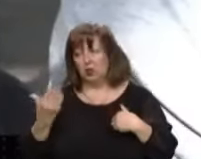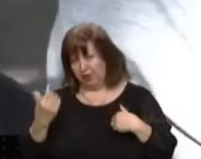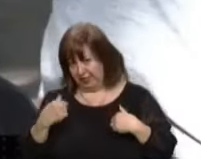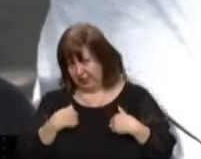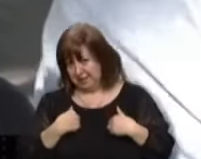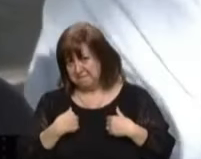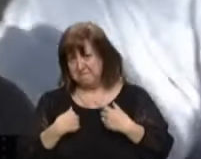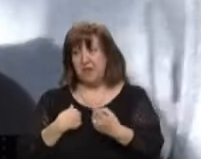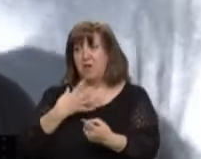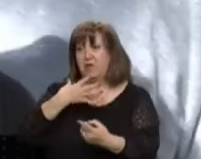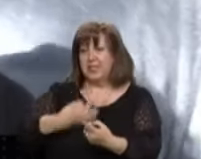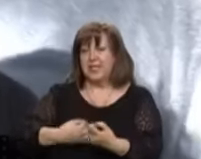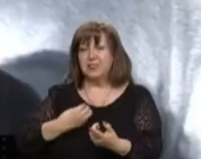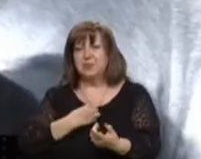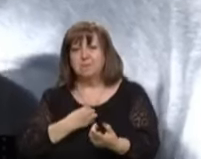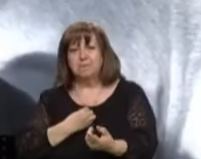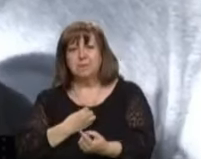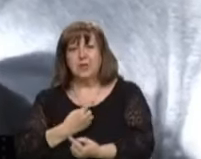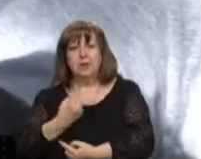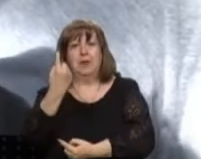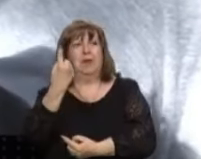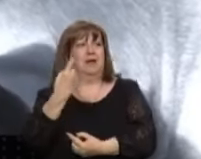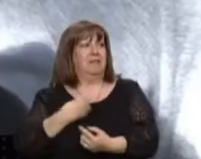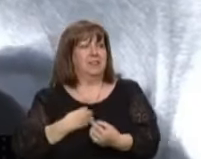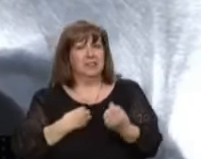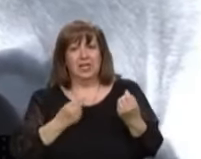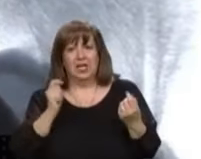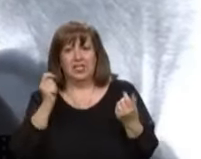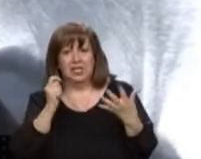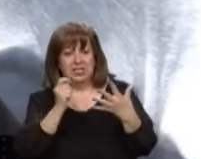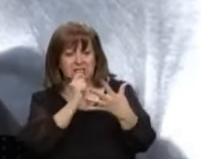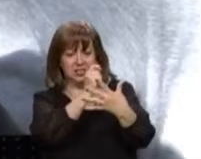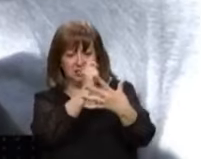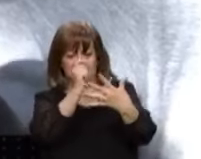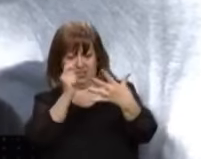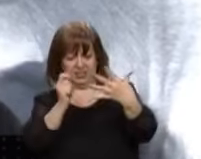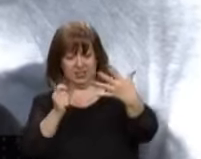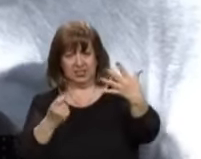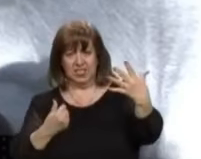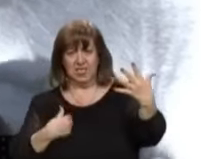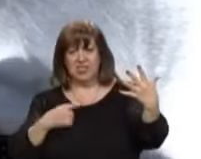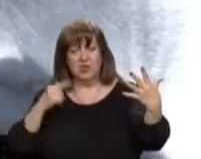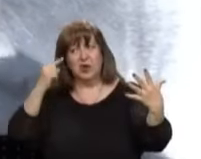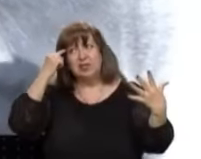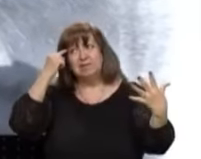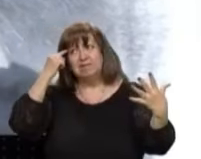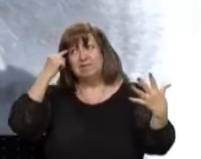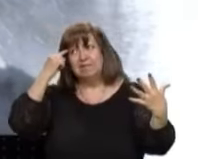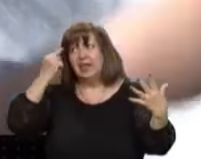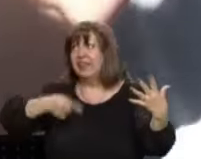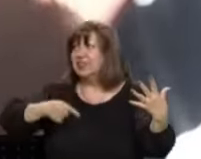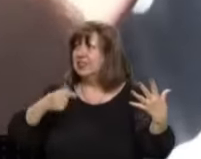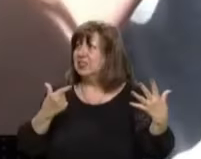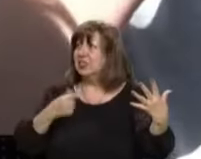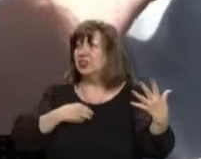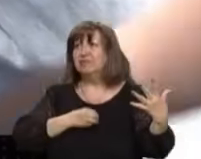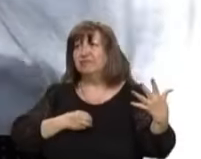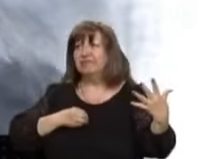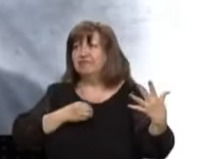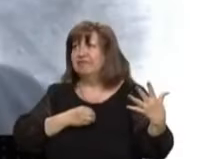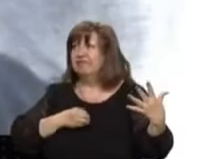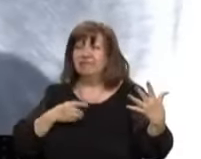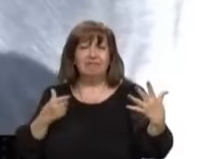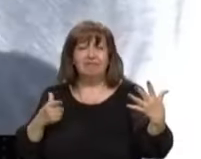votar y la verdad que me siento que es la primera vez que no que no llego a una decisión